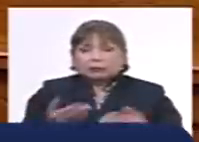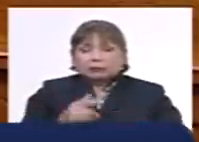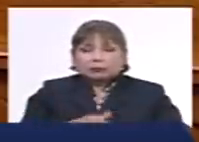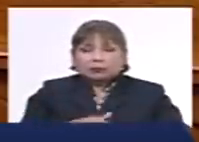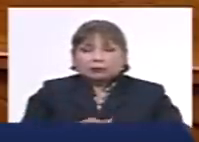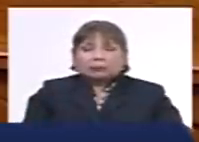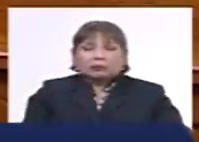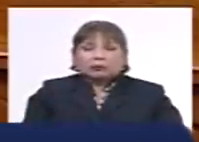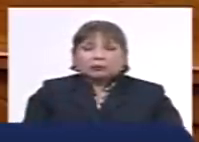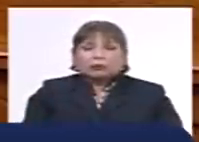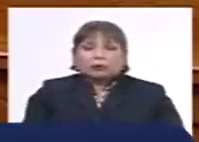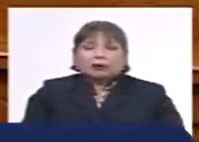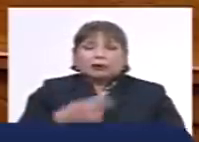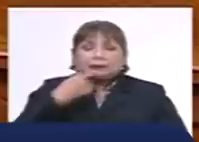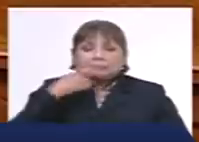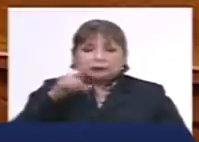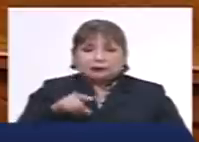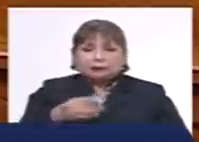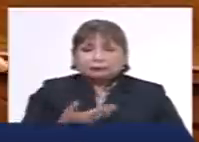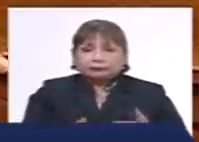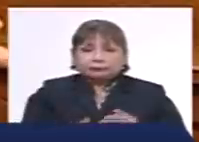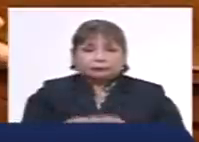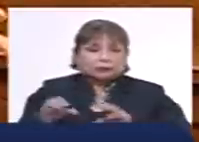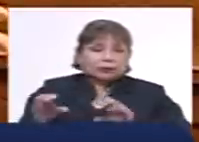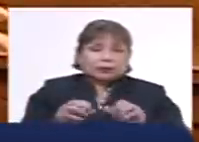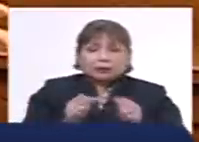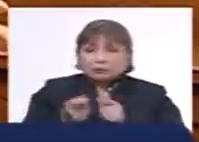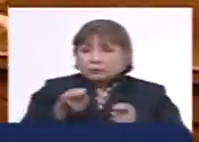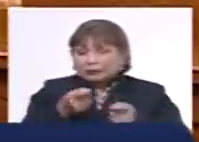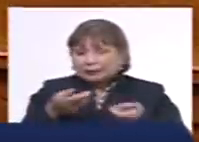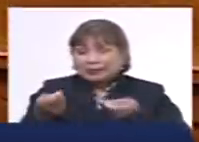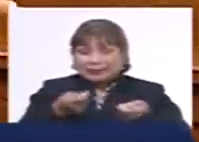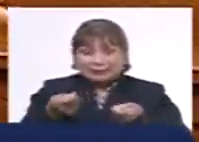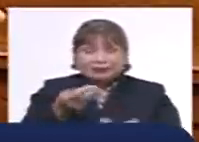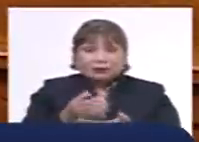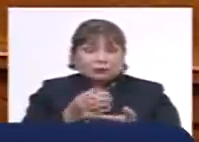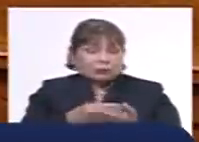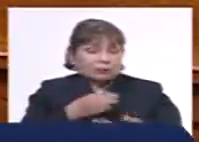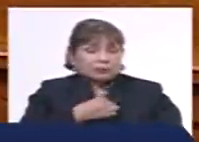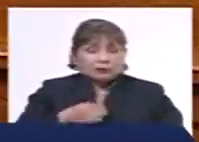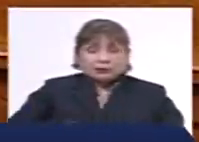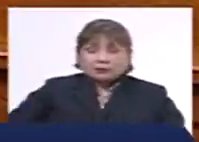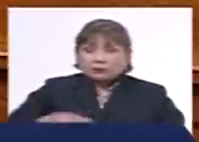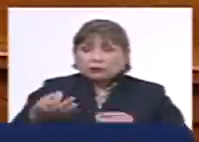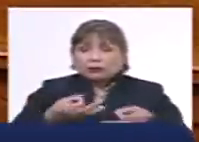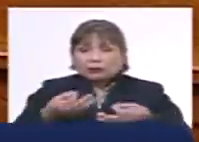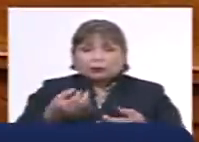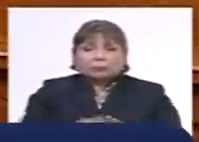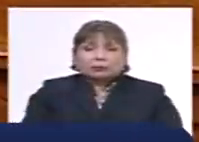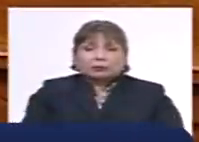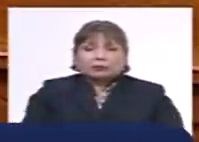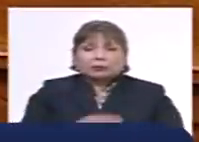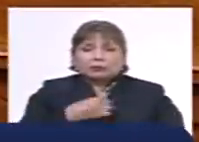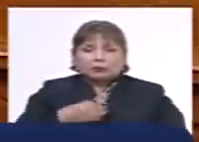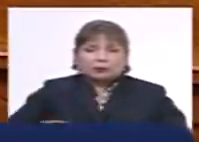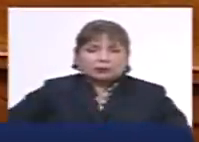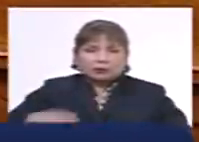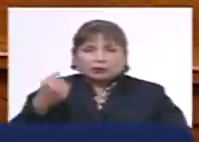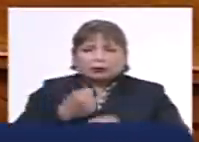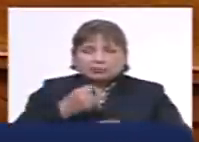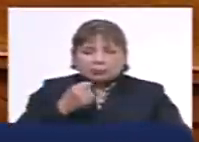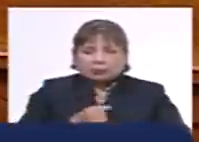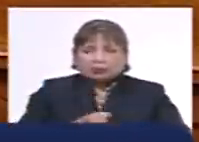En estos momentos no están realizando esa gestión el Ministerio de Economía y el Ministro de